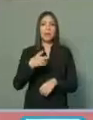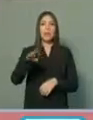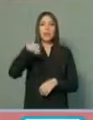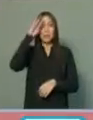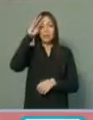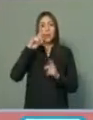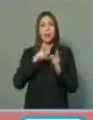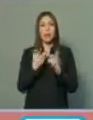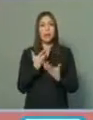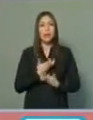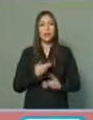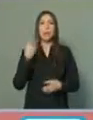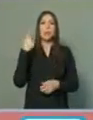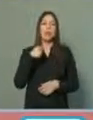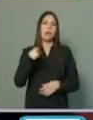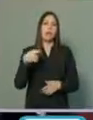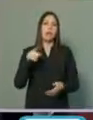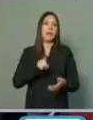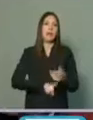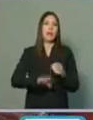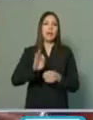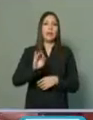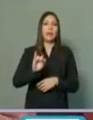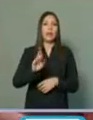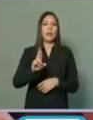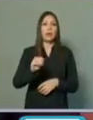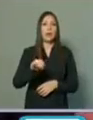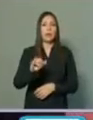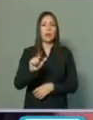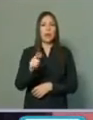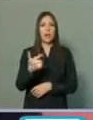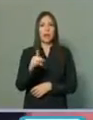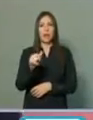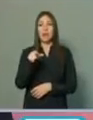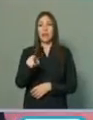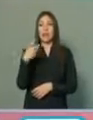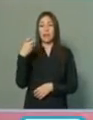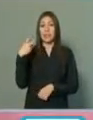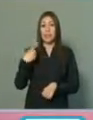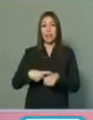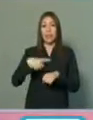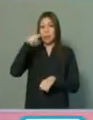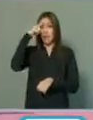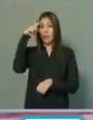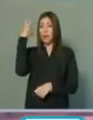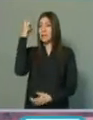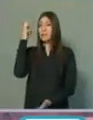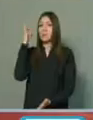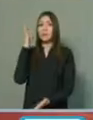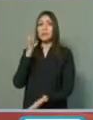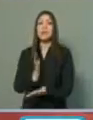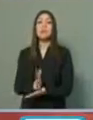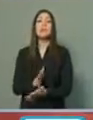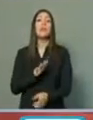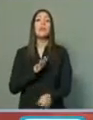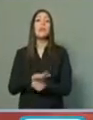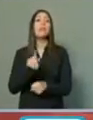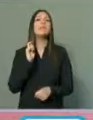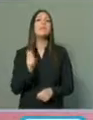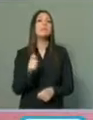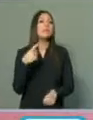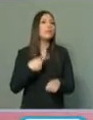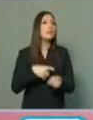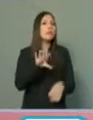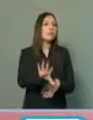fibromialgia, ¿no? Y es que como que se asocia con otros padecimientos. No es una enfermedad de diagnóstico fácil. Para hacer un